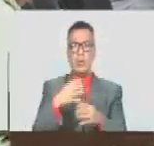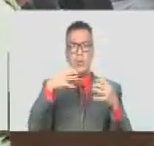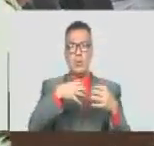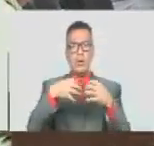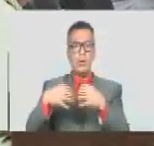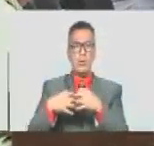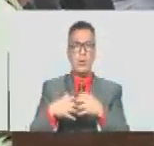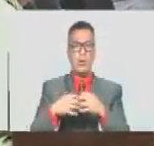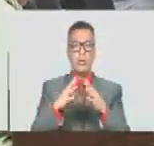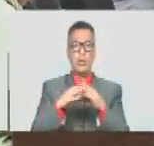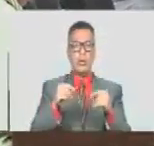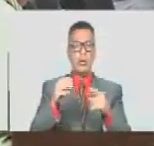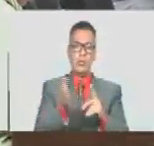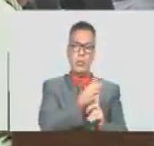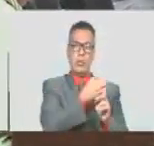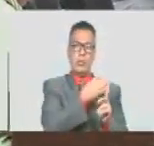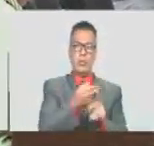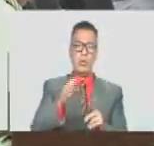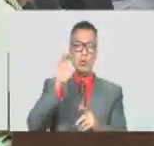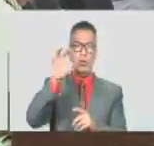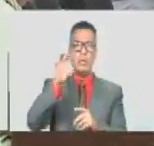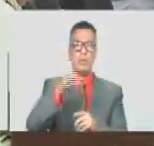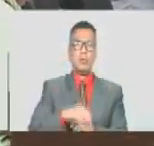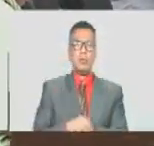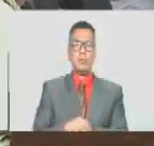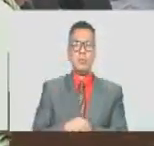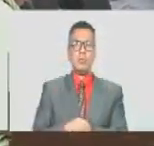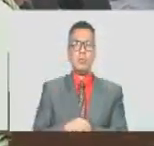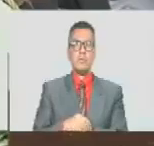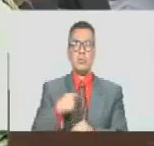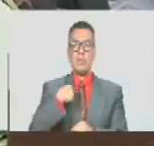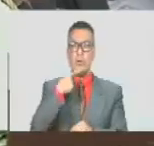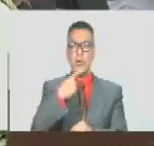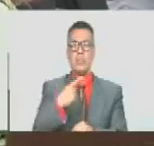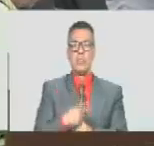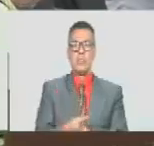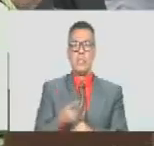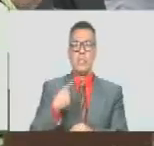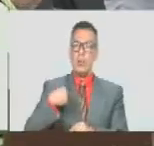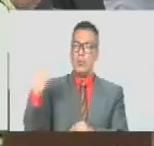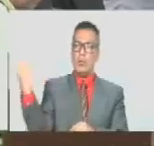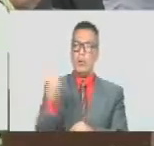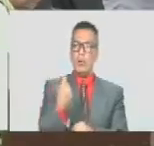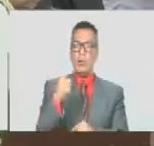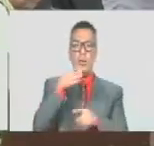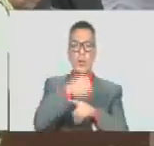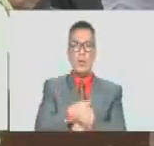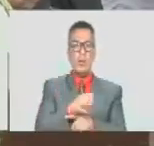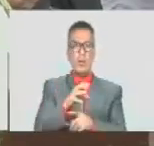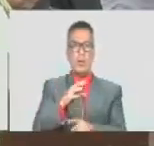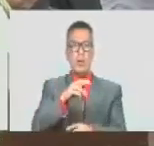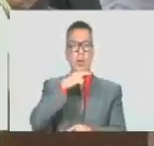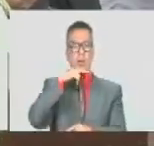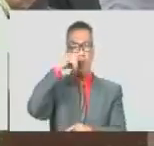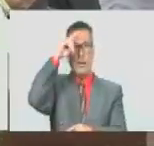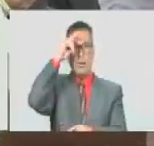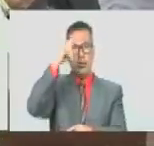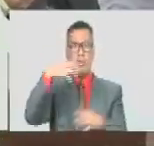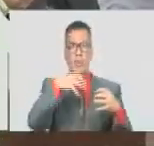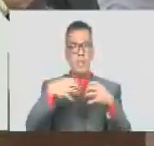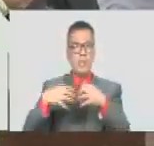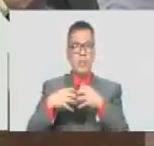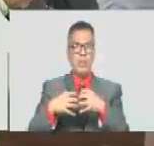lucha contra los agresores de la patria. Cito, hemos venido hasta ti, Padre, para la